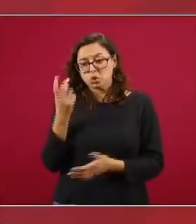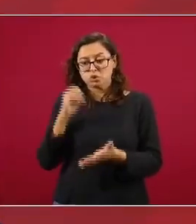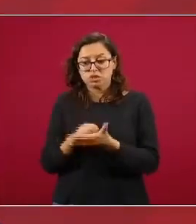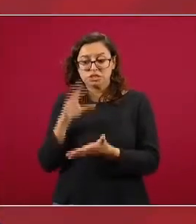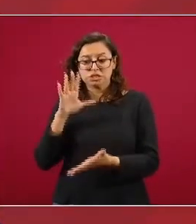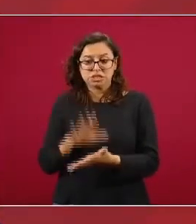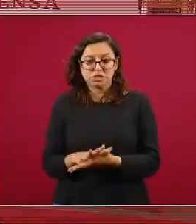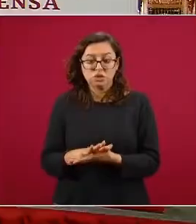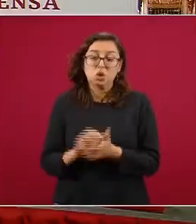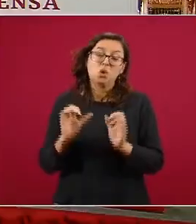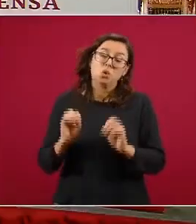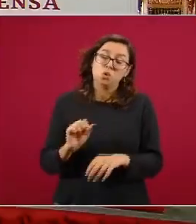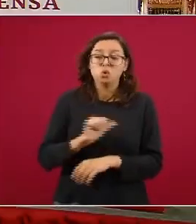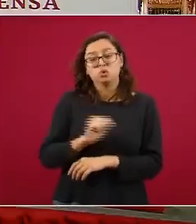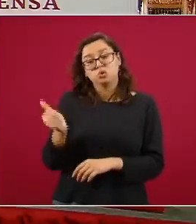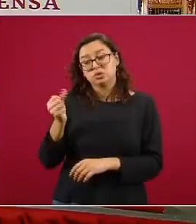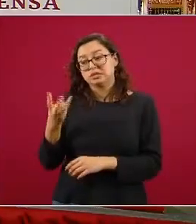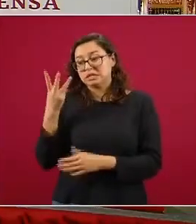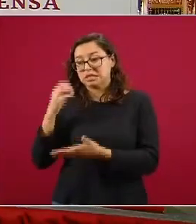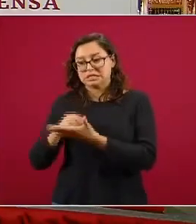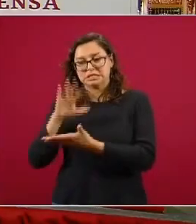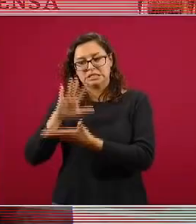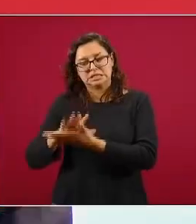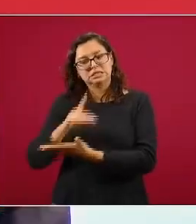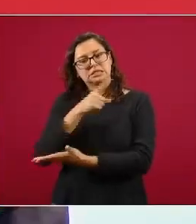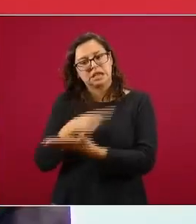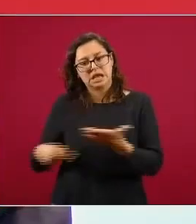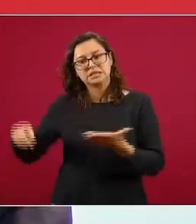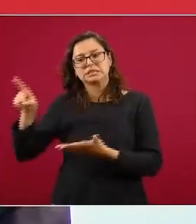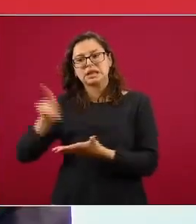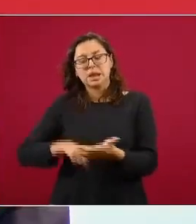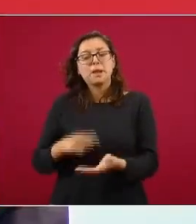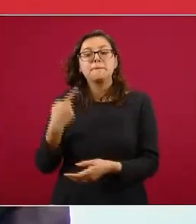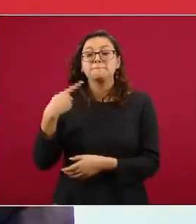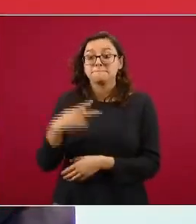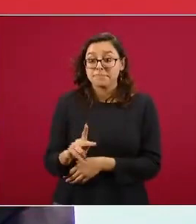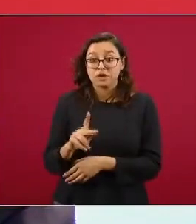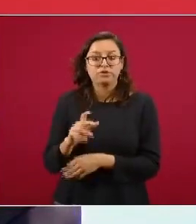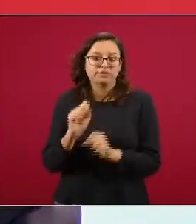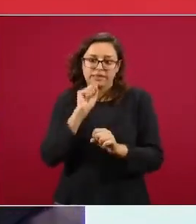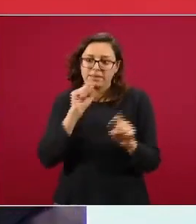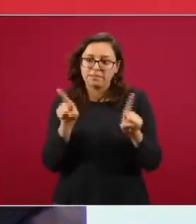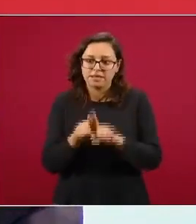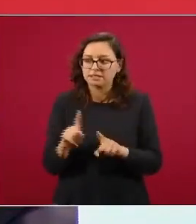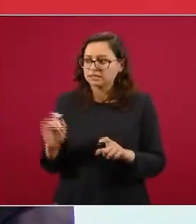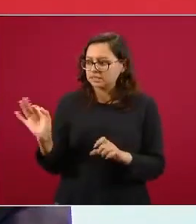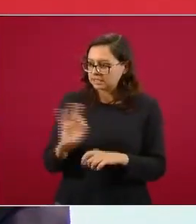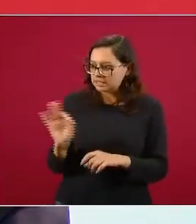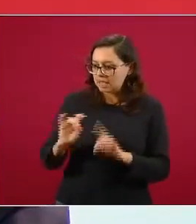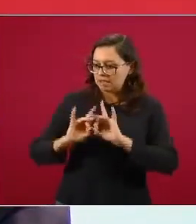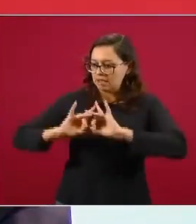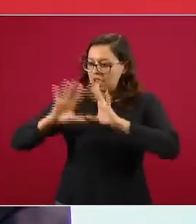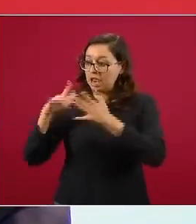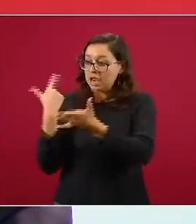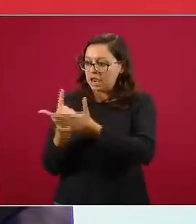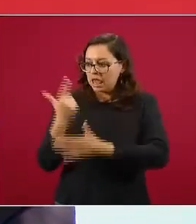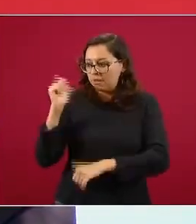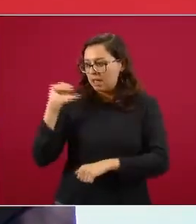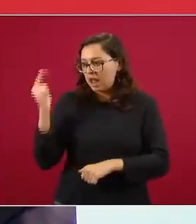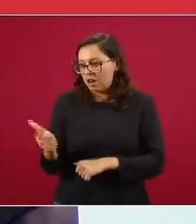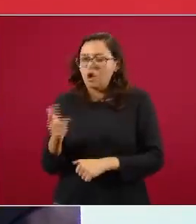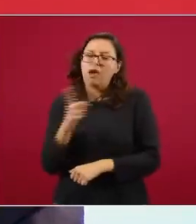frecuentes fueron hasta 3 consultas que no tuvieron. Desde luego siempre abierto a que si tenían una complicación podrían llegar a los servicios de